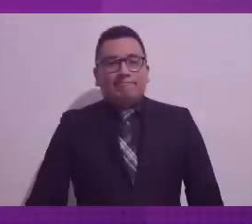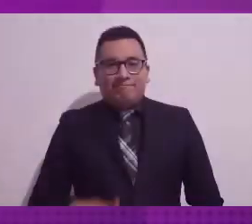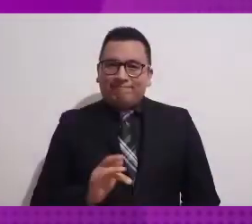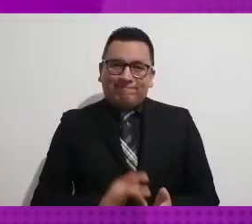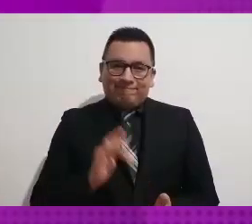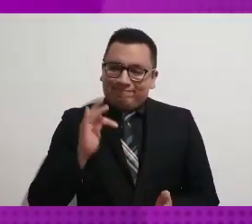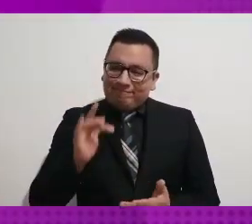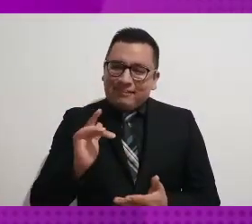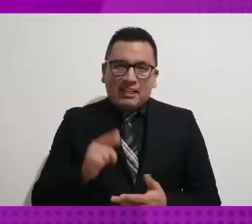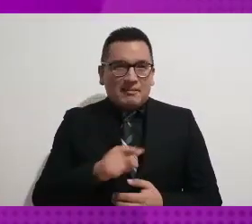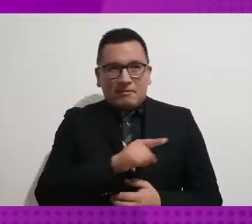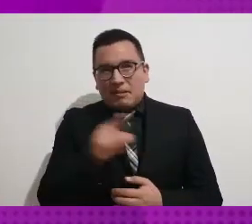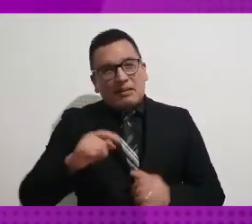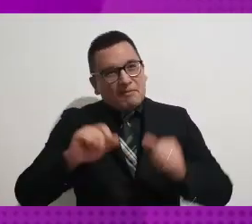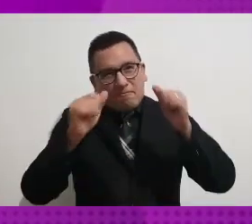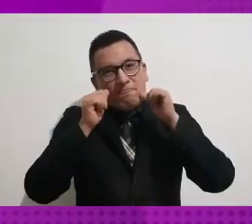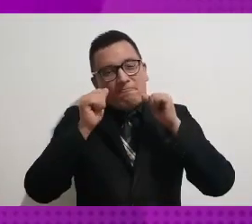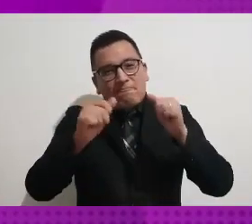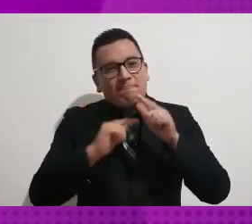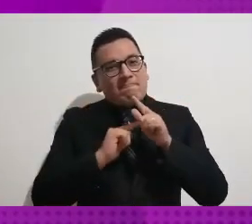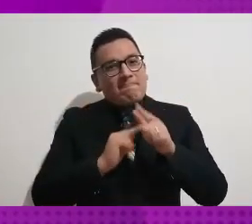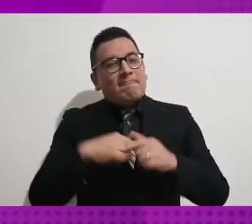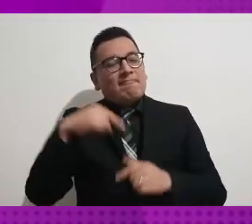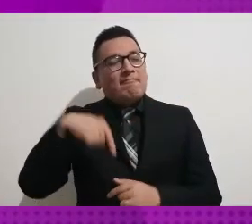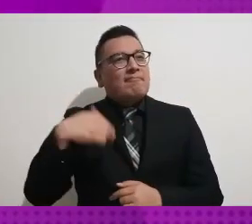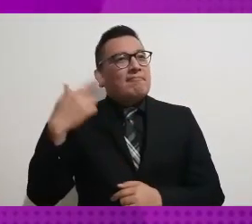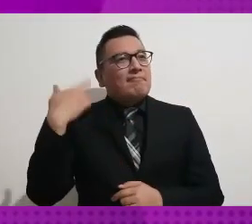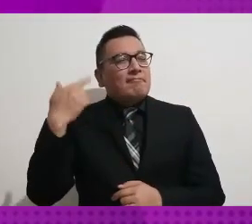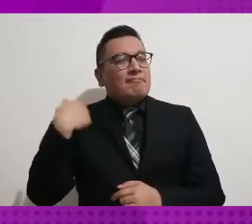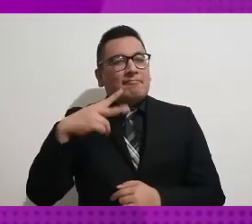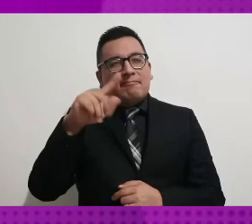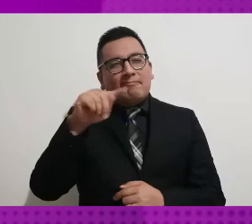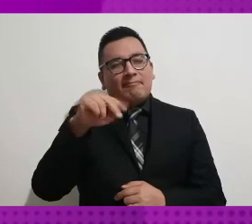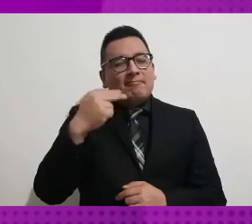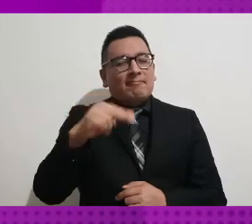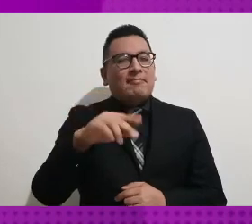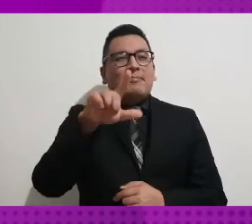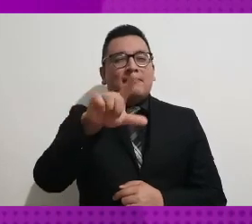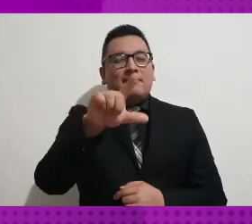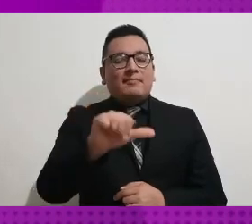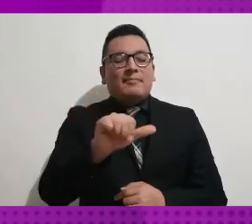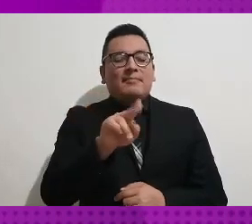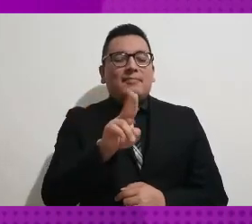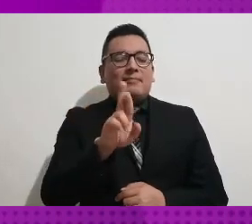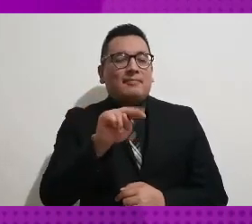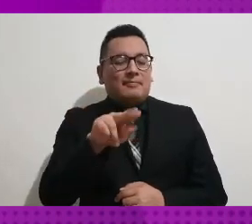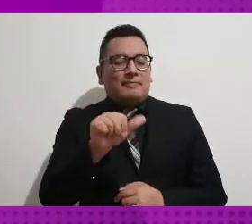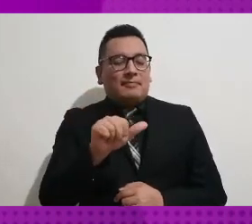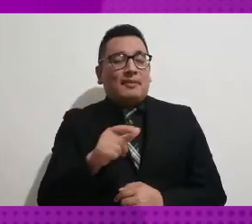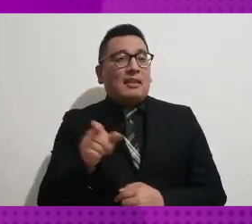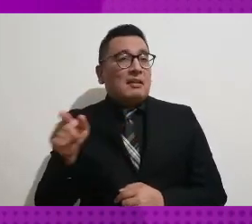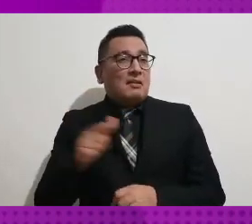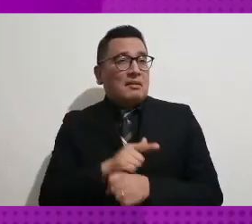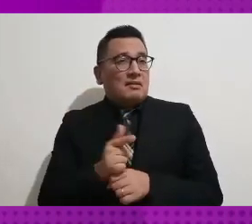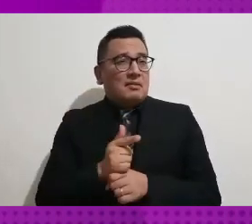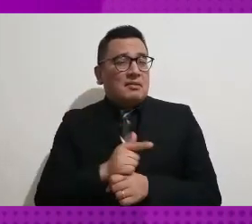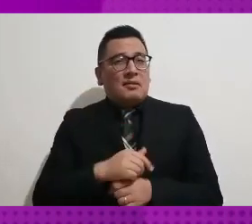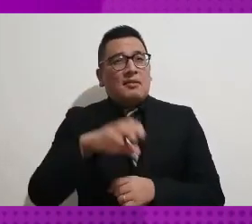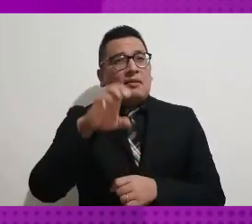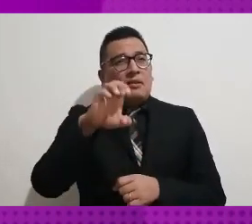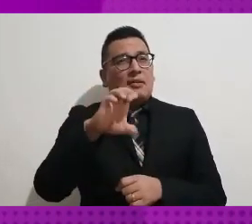Muchas gracias por seguir con nosotros aquí en su programa La Urna. Estamos aquí entrevistando a la licenciada